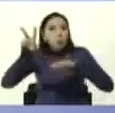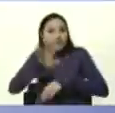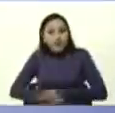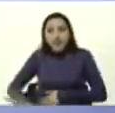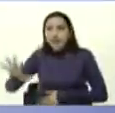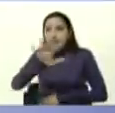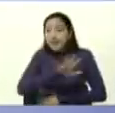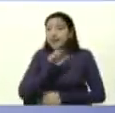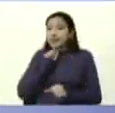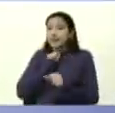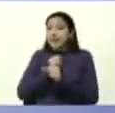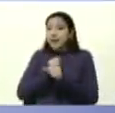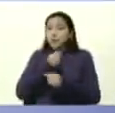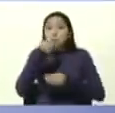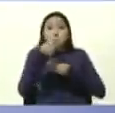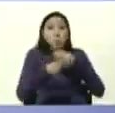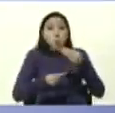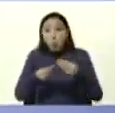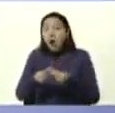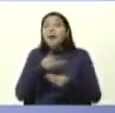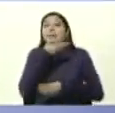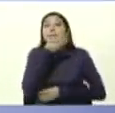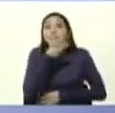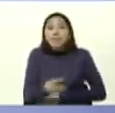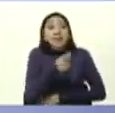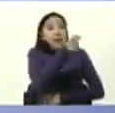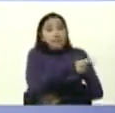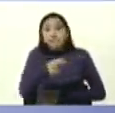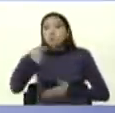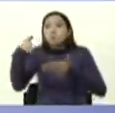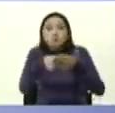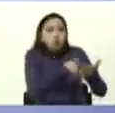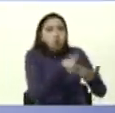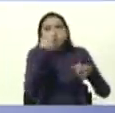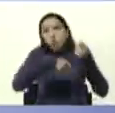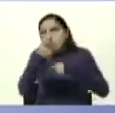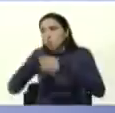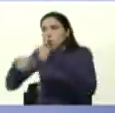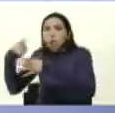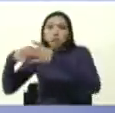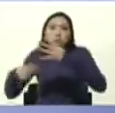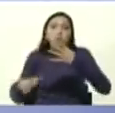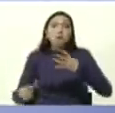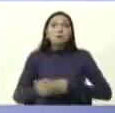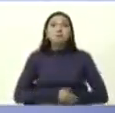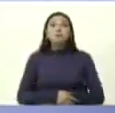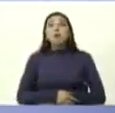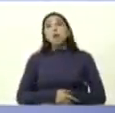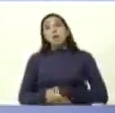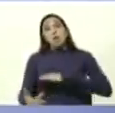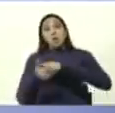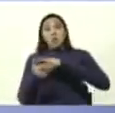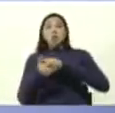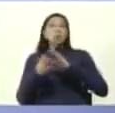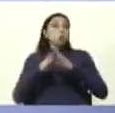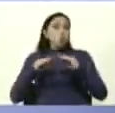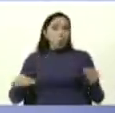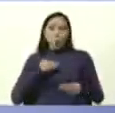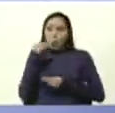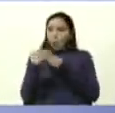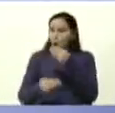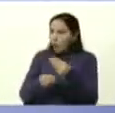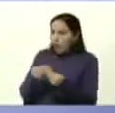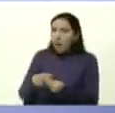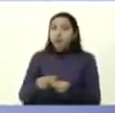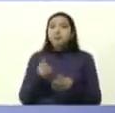un trabajo que busca facilitar las transacciones comerciales, los sistemas de cómputos y operaciones bancarias.